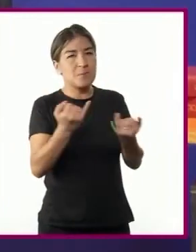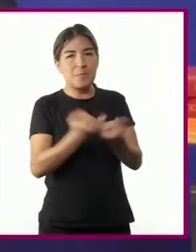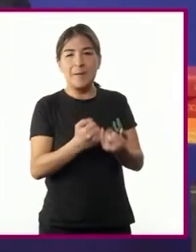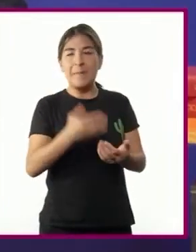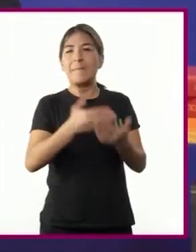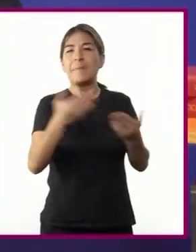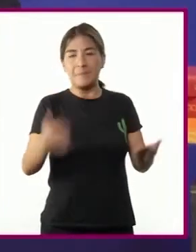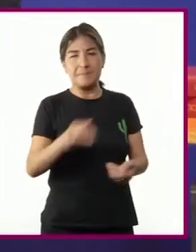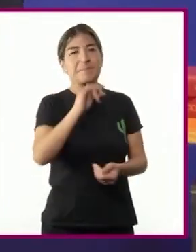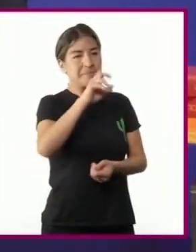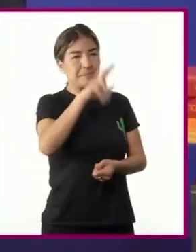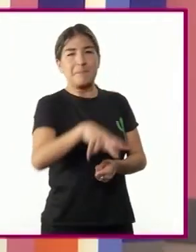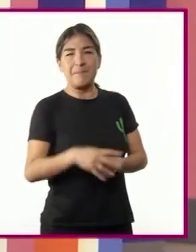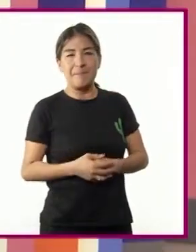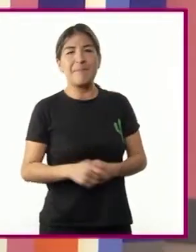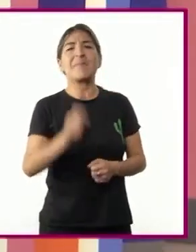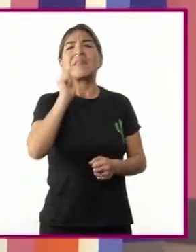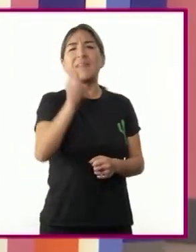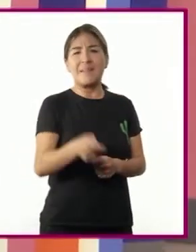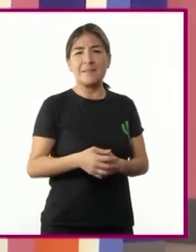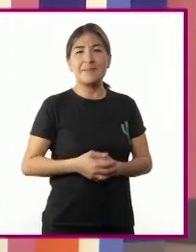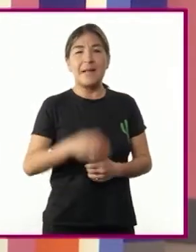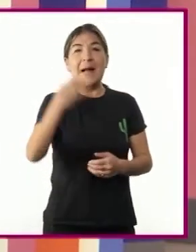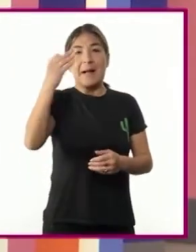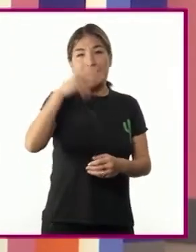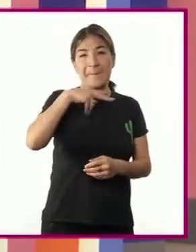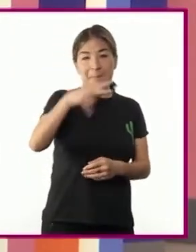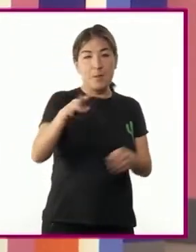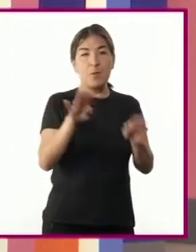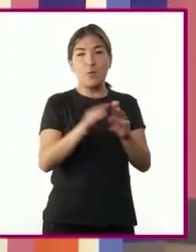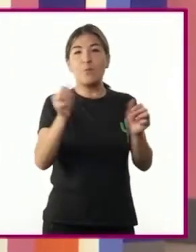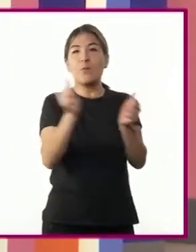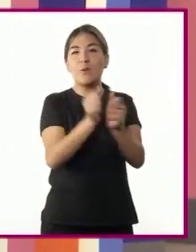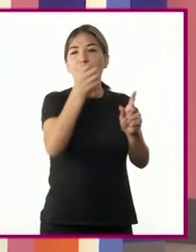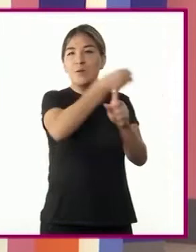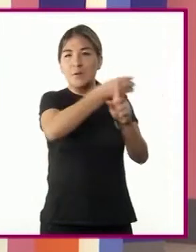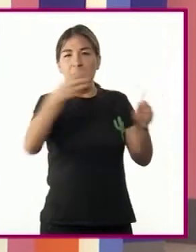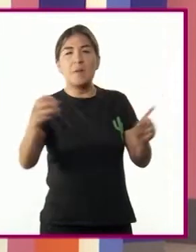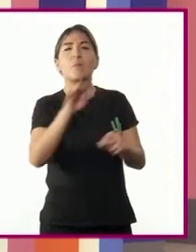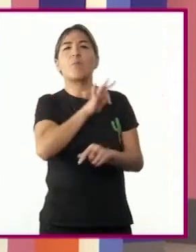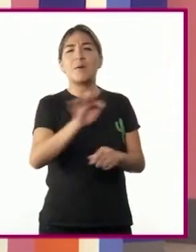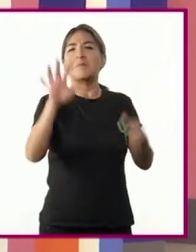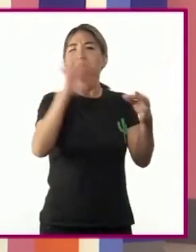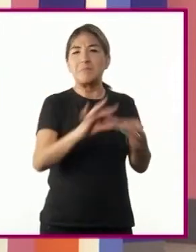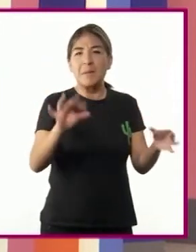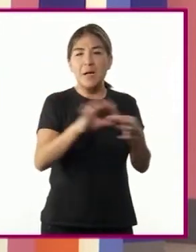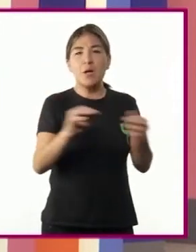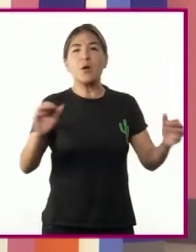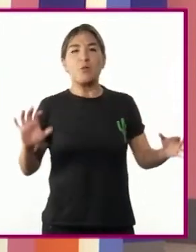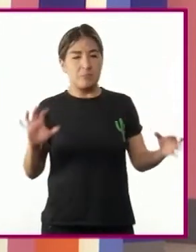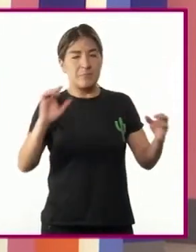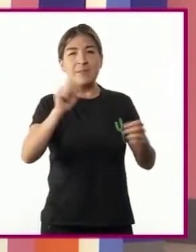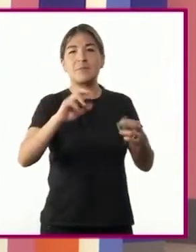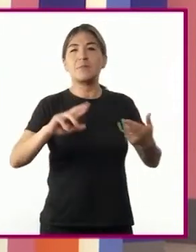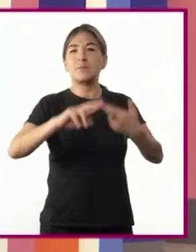cierto, sí. Lo que pasa es que los verbos en las oraciones compuestas nos pueden plantear una relación